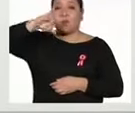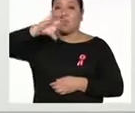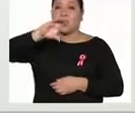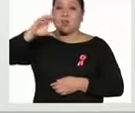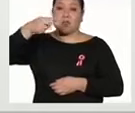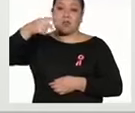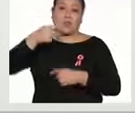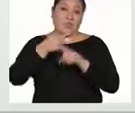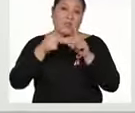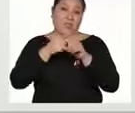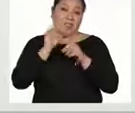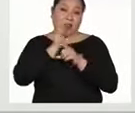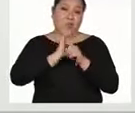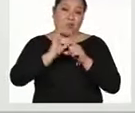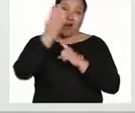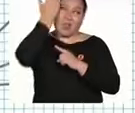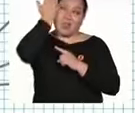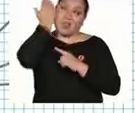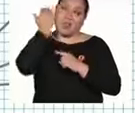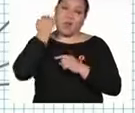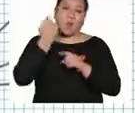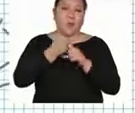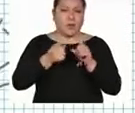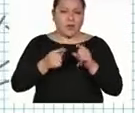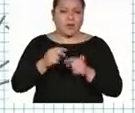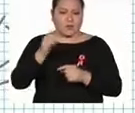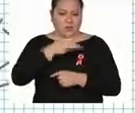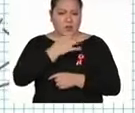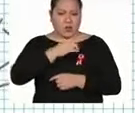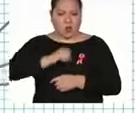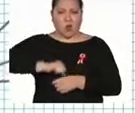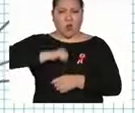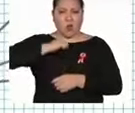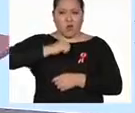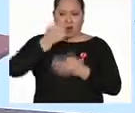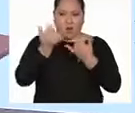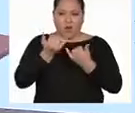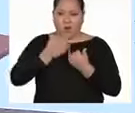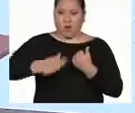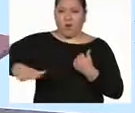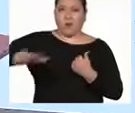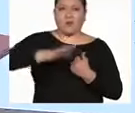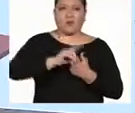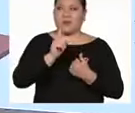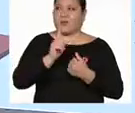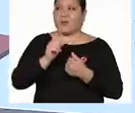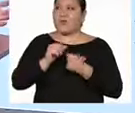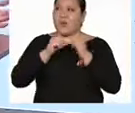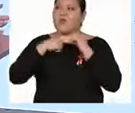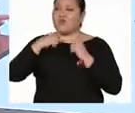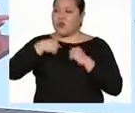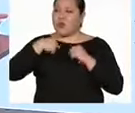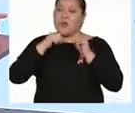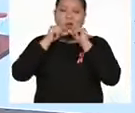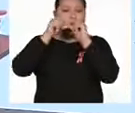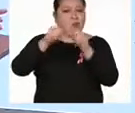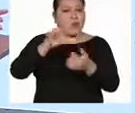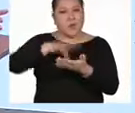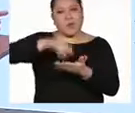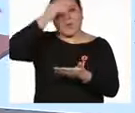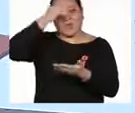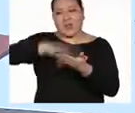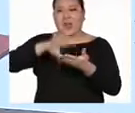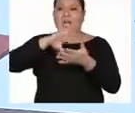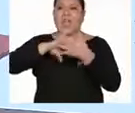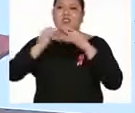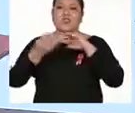creo también deberíamos sentir orgullo por el presente. Por eso no voy a dejar de aprender acerca de la historia milenaria de nuestro